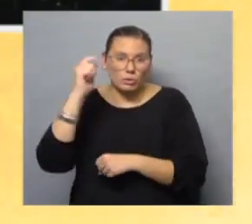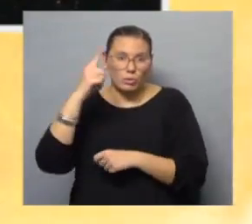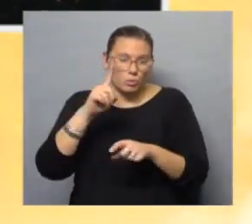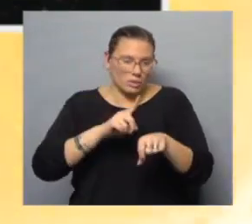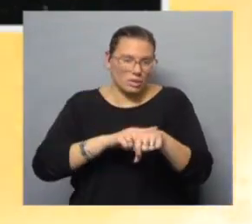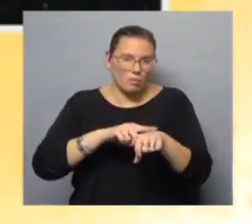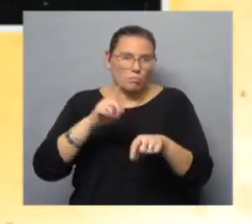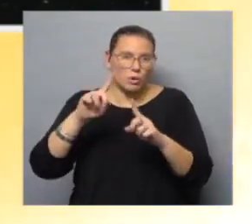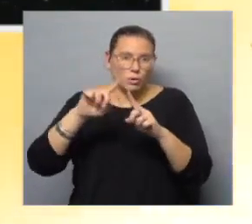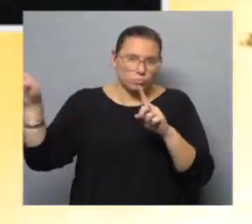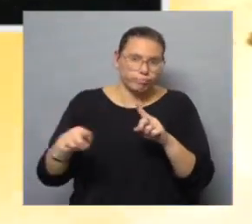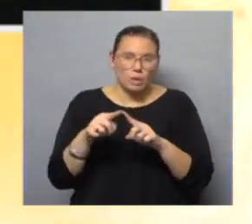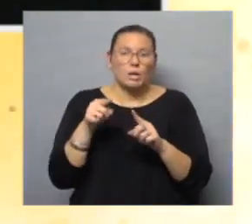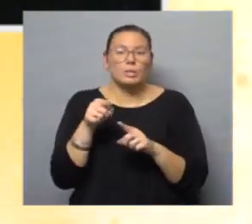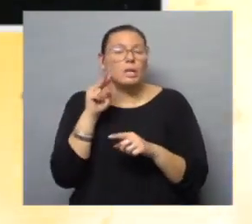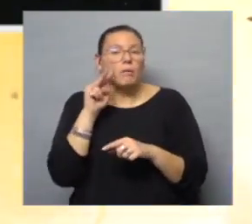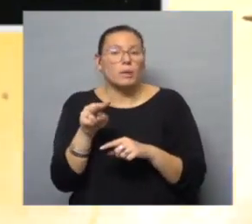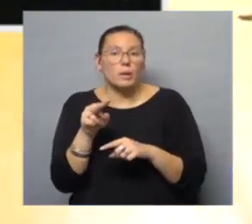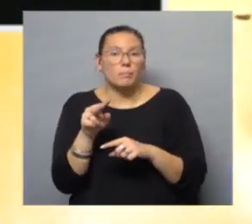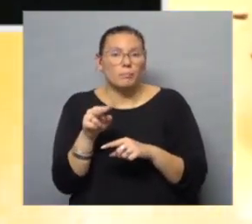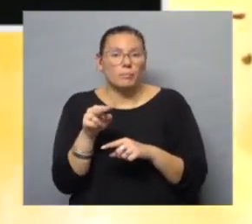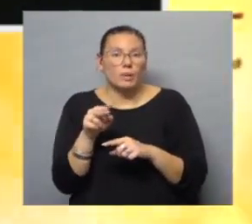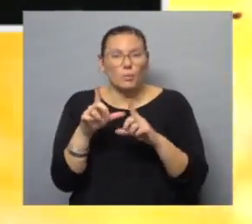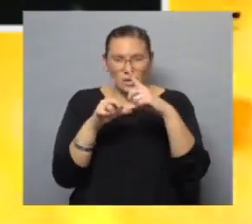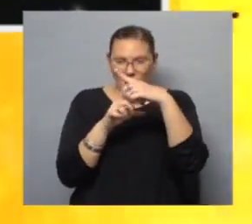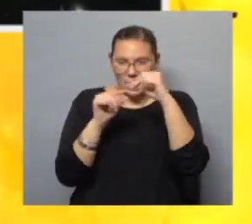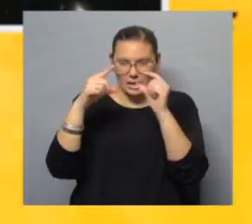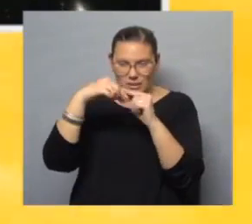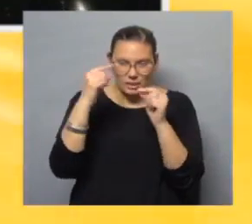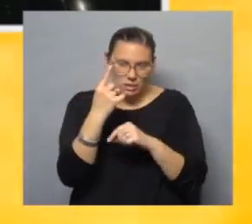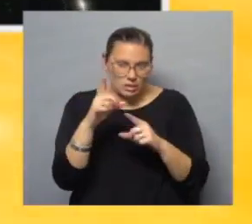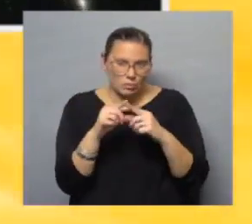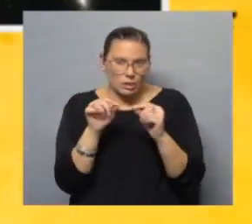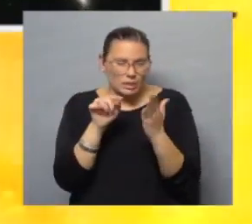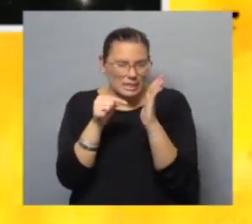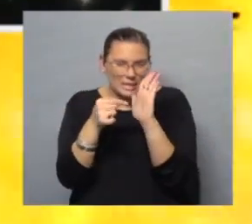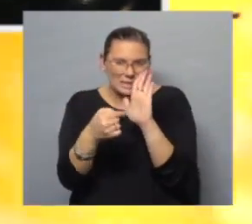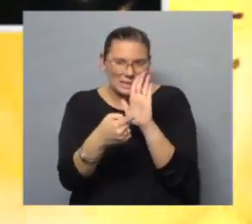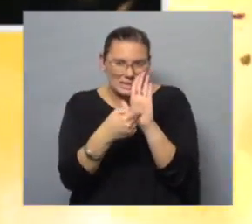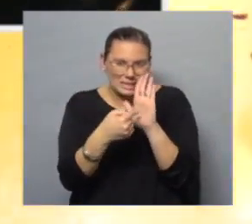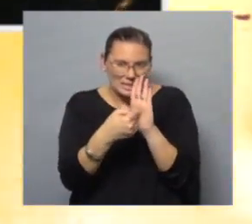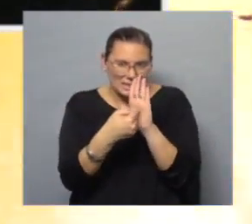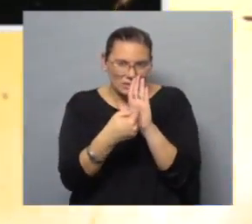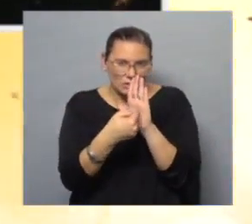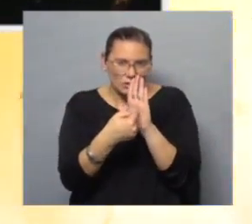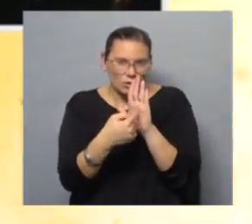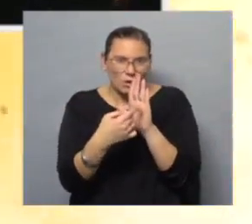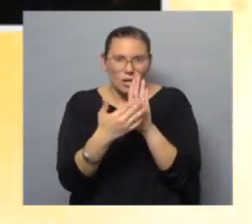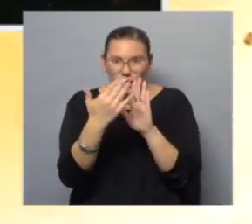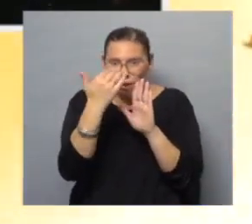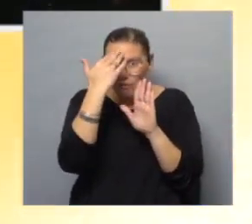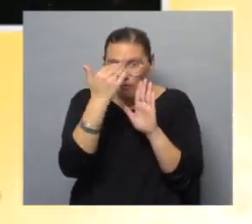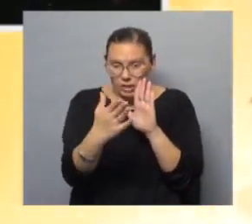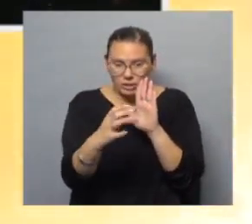tiempo. Y lo que se ve ahí son, bueno, aparte de una estrella que está bien en el centro de esa imagen y que en realidad está muy delante de ese